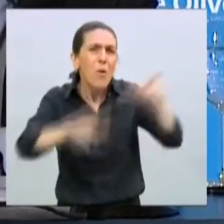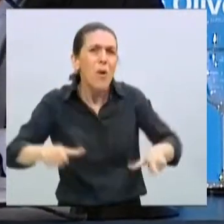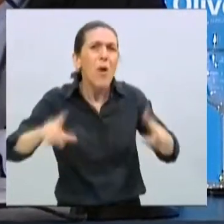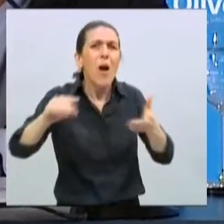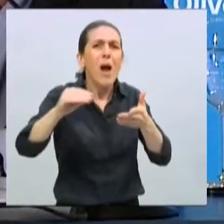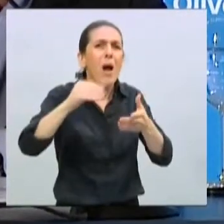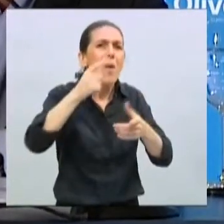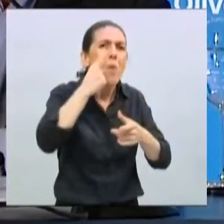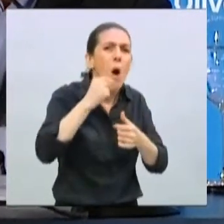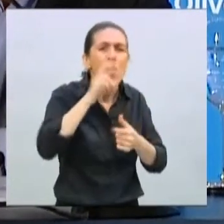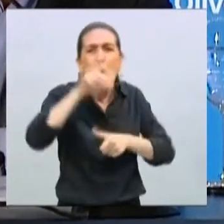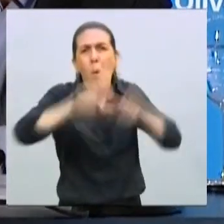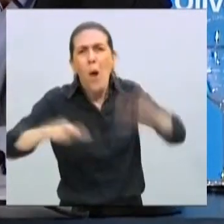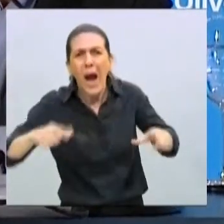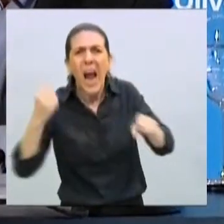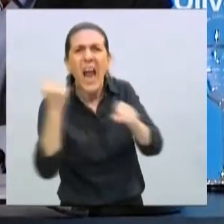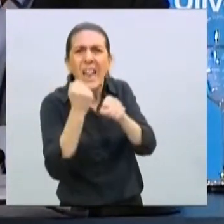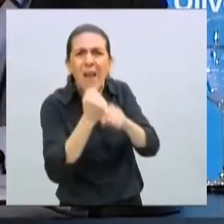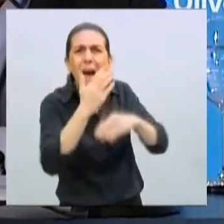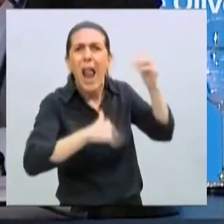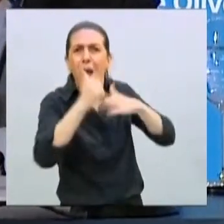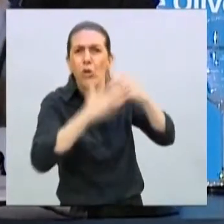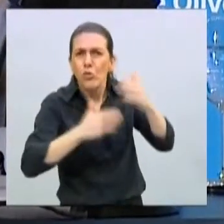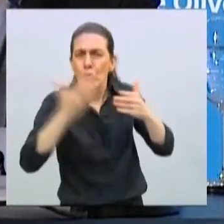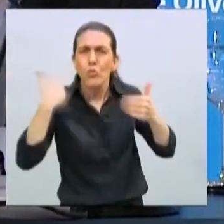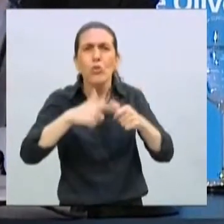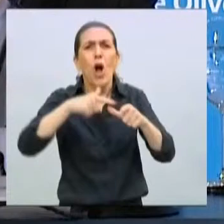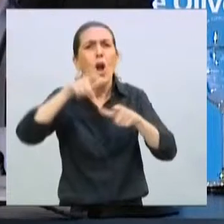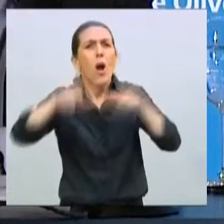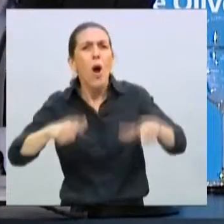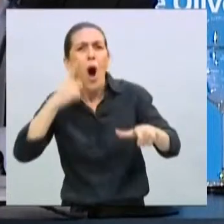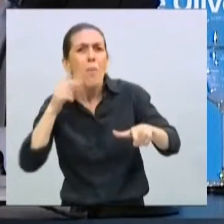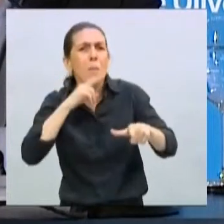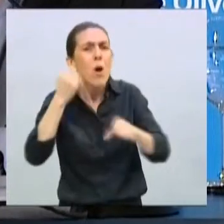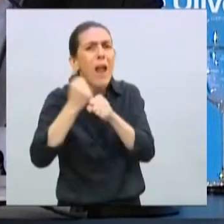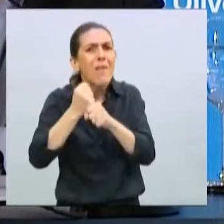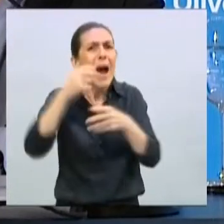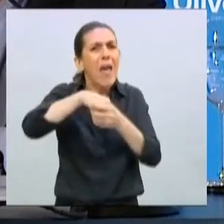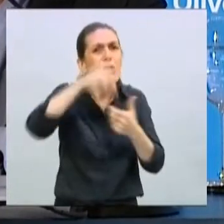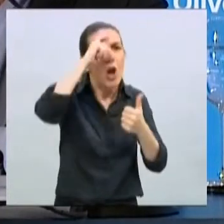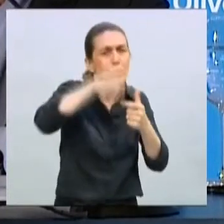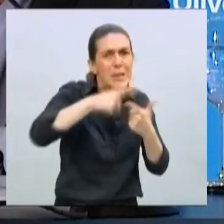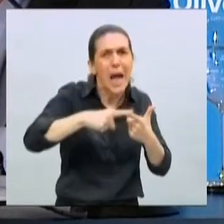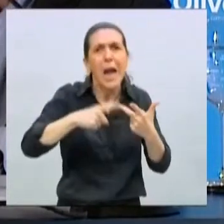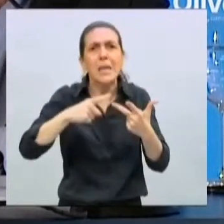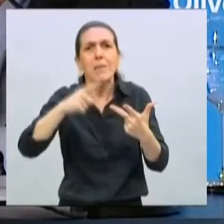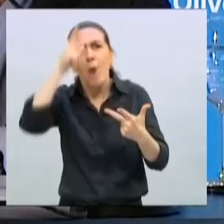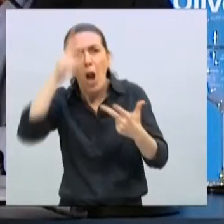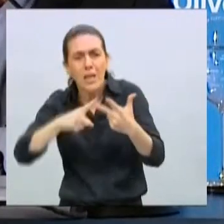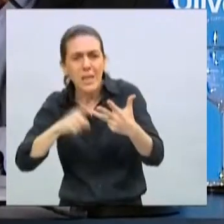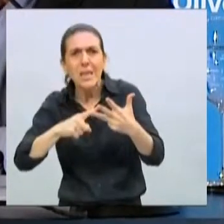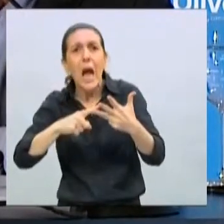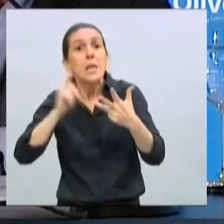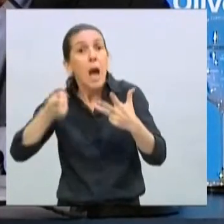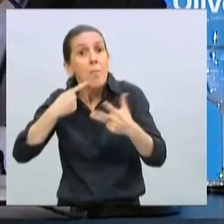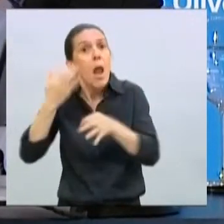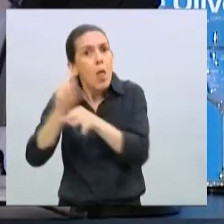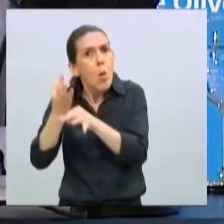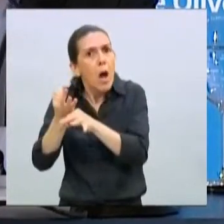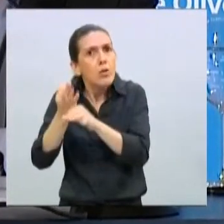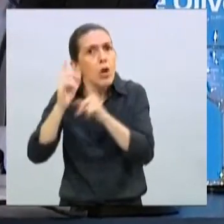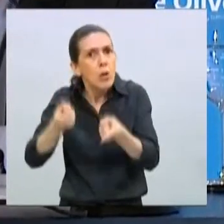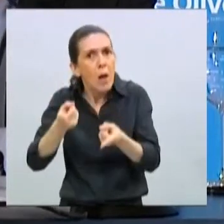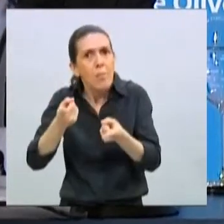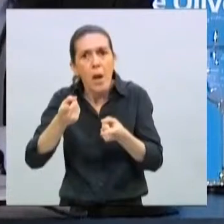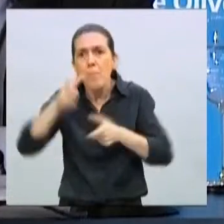trabajadoras esenciales, de la construcción, de la salud, de la seguridad, obviamente de la educación incluso, que dan de